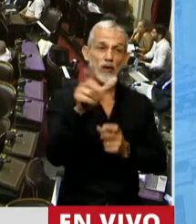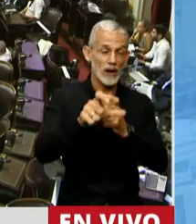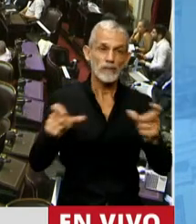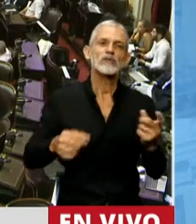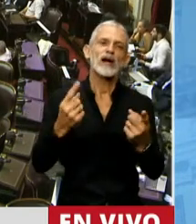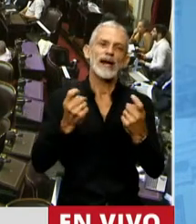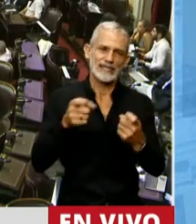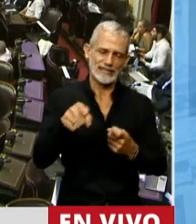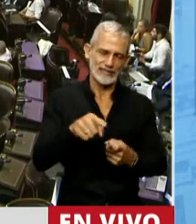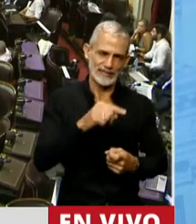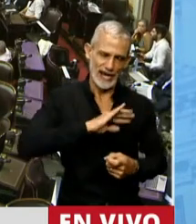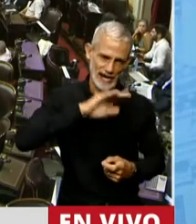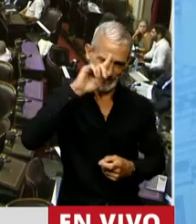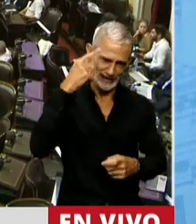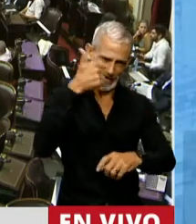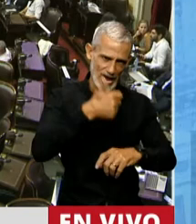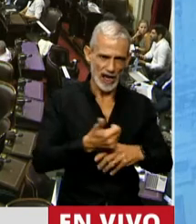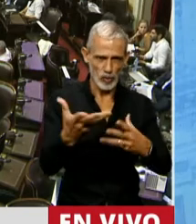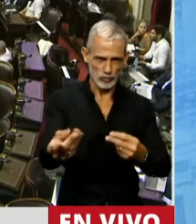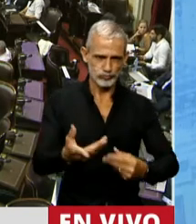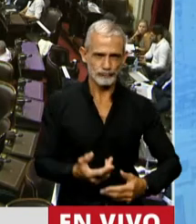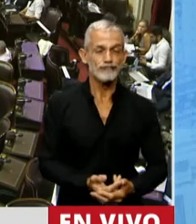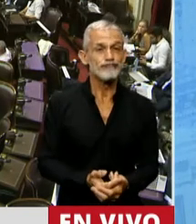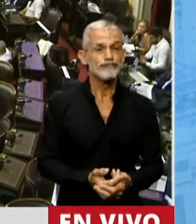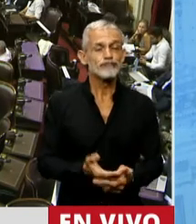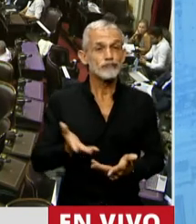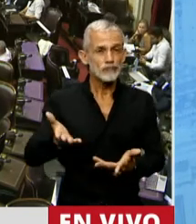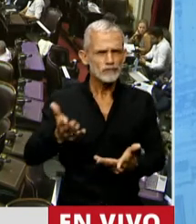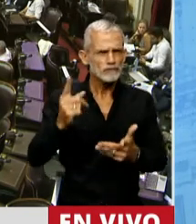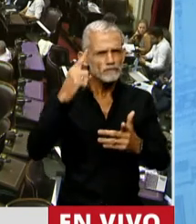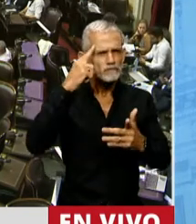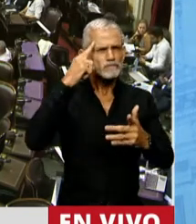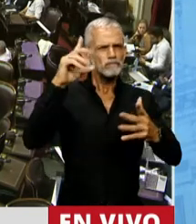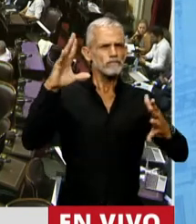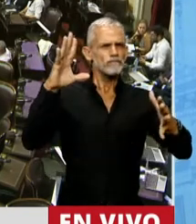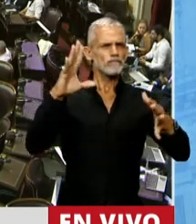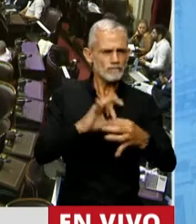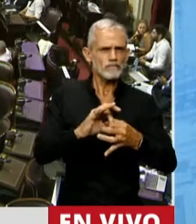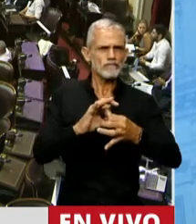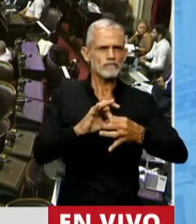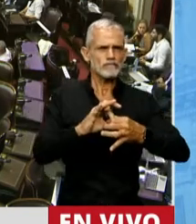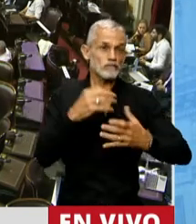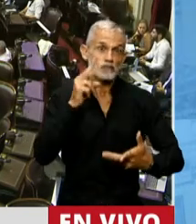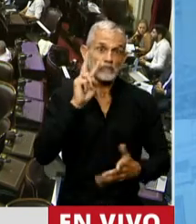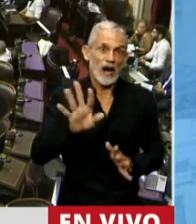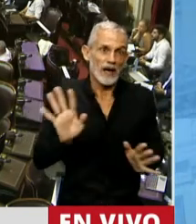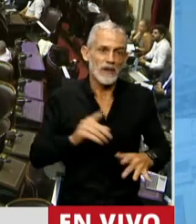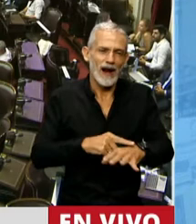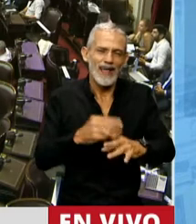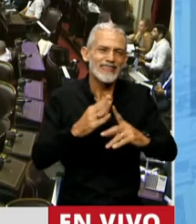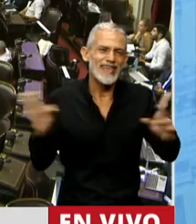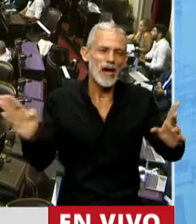que lo necesitan. Mire, presidente, la coherencia hay que verla andar en el